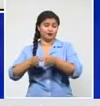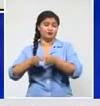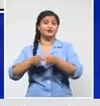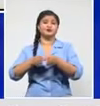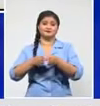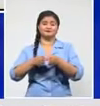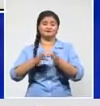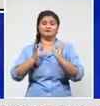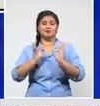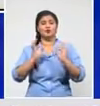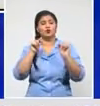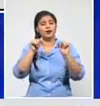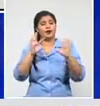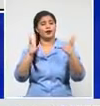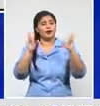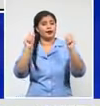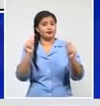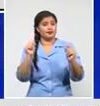la tasa de letalidad